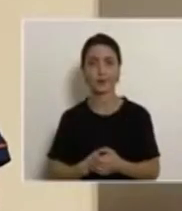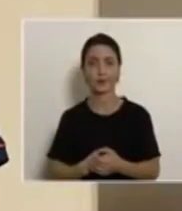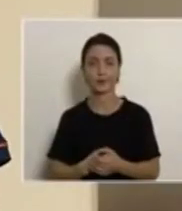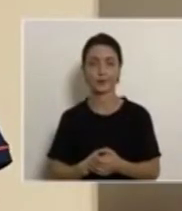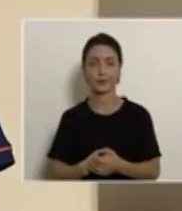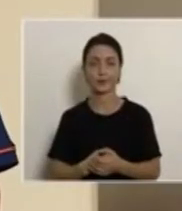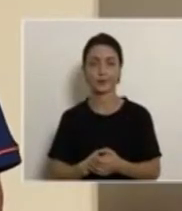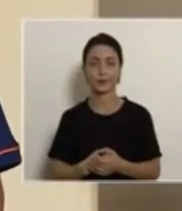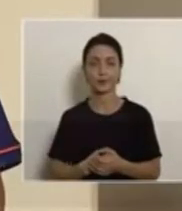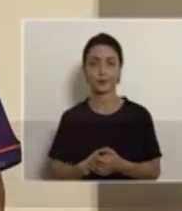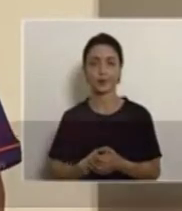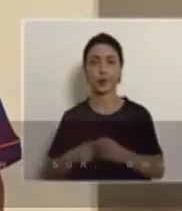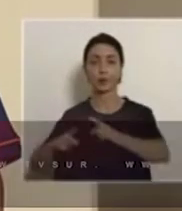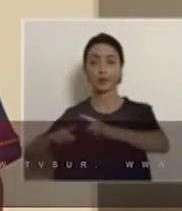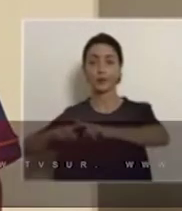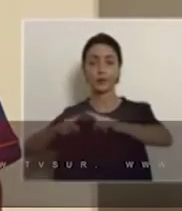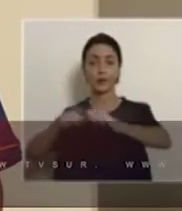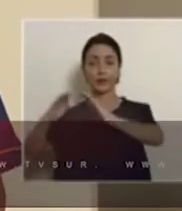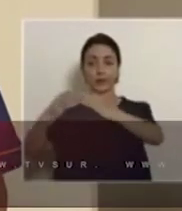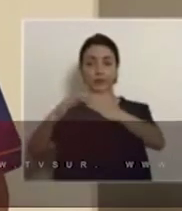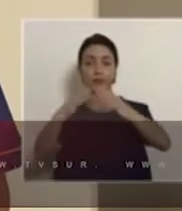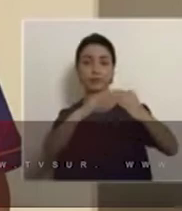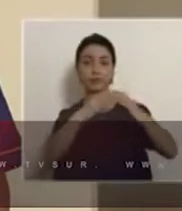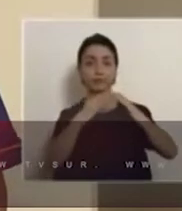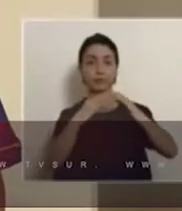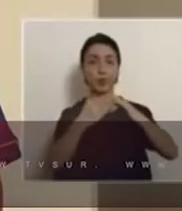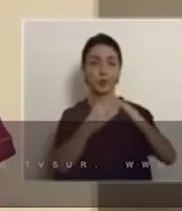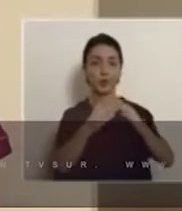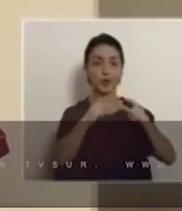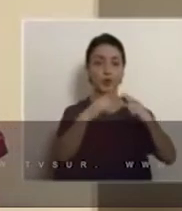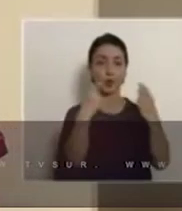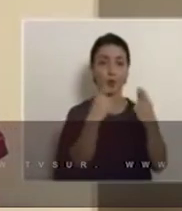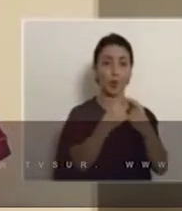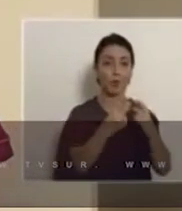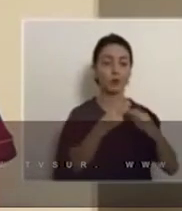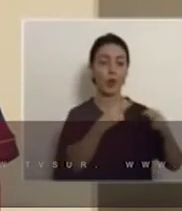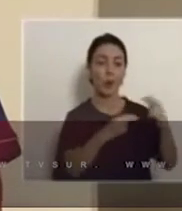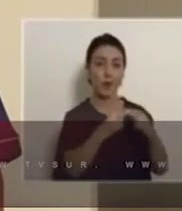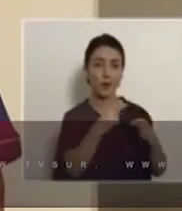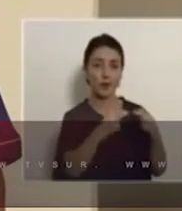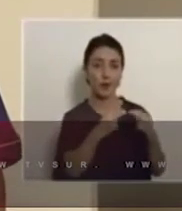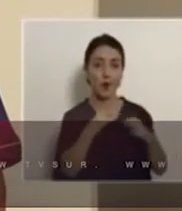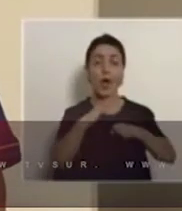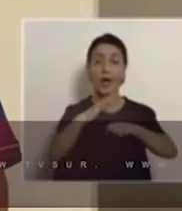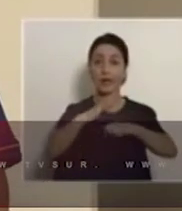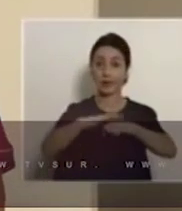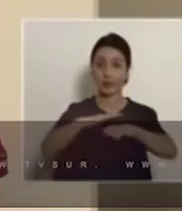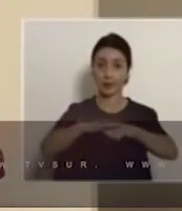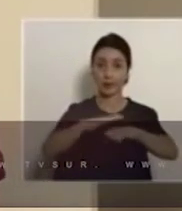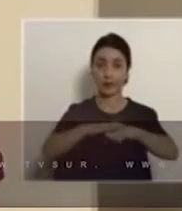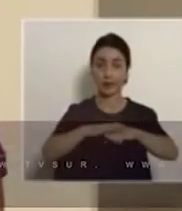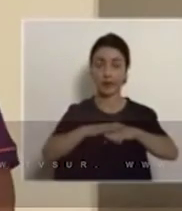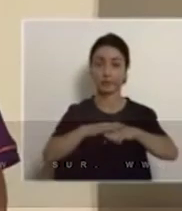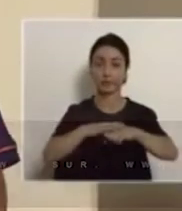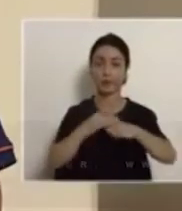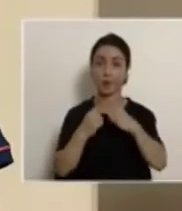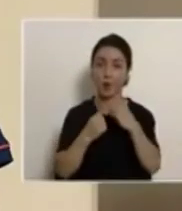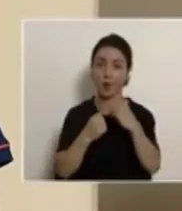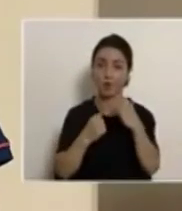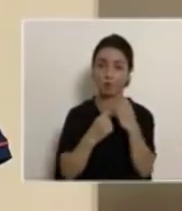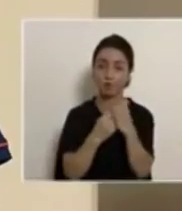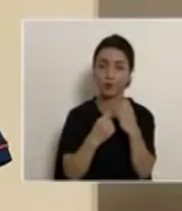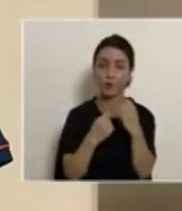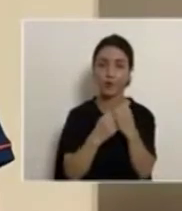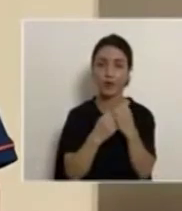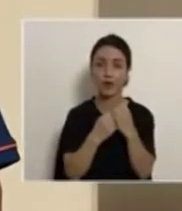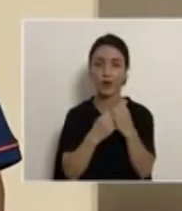con comunidades, con sectores comerciales, que nos permitan en primera instancia reforzar en el